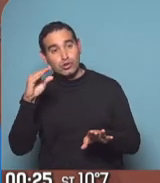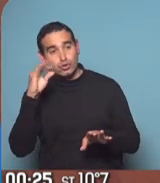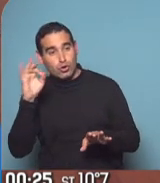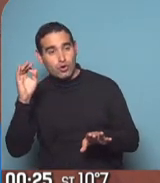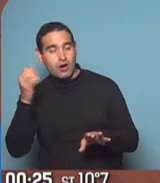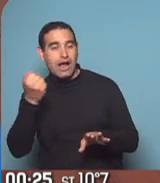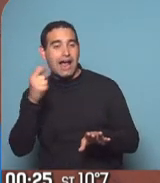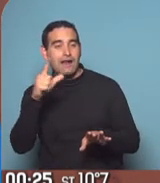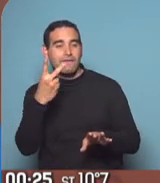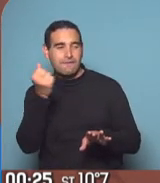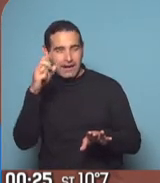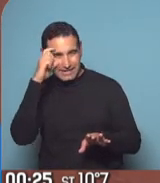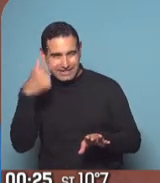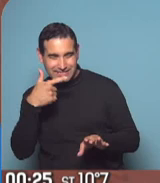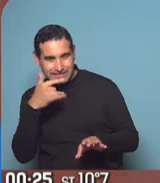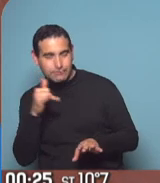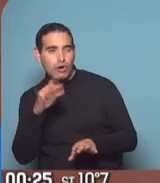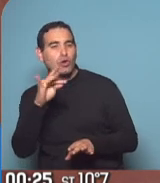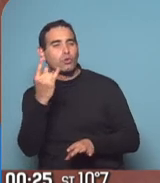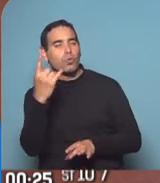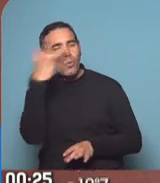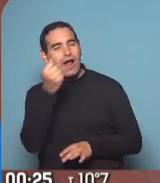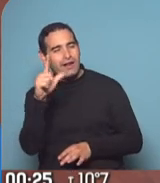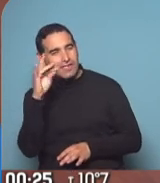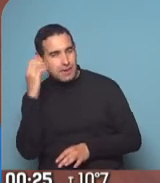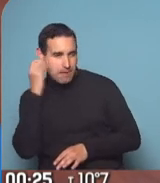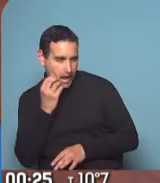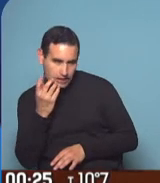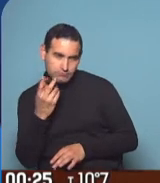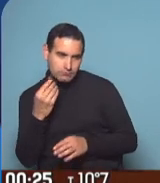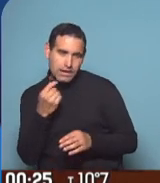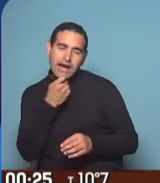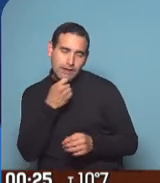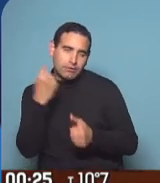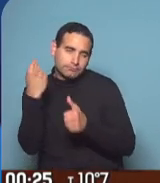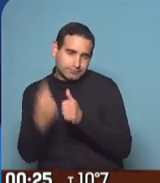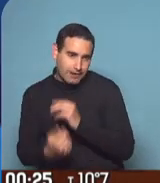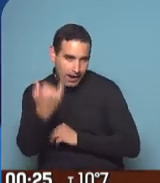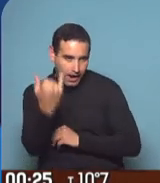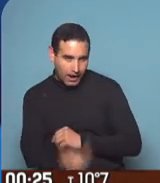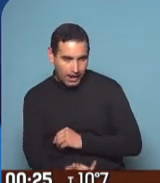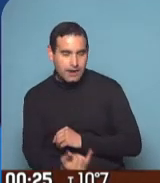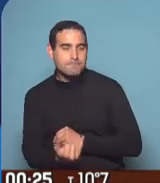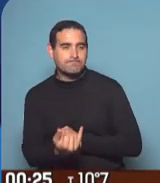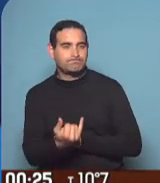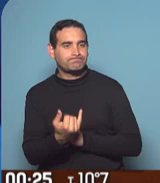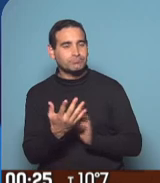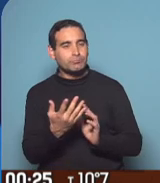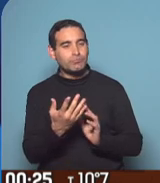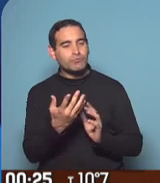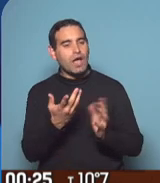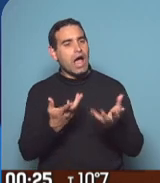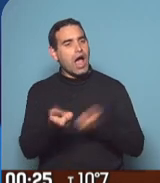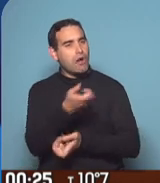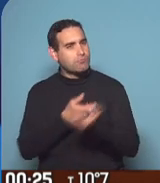y duhalde menem y digo tenemos como muchos ejemplos no la solidaridad